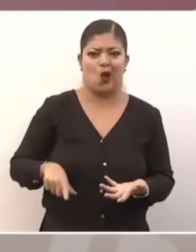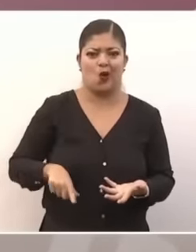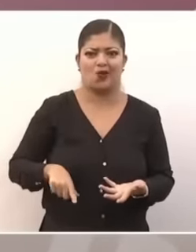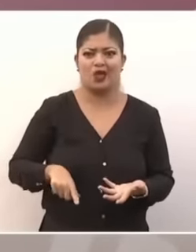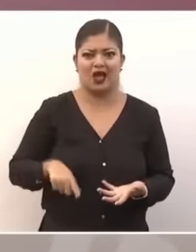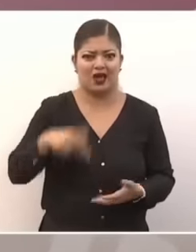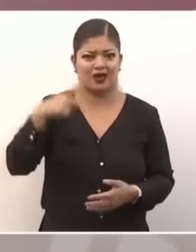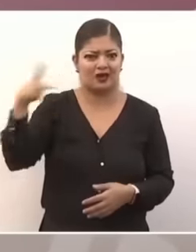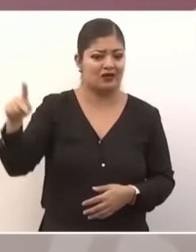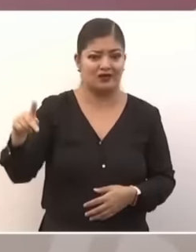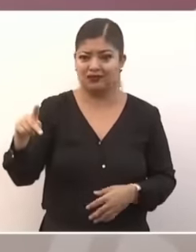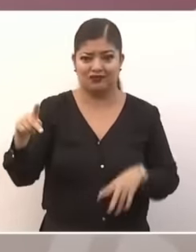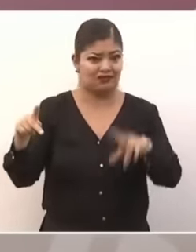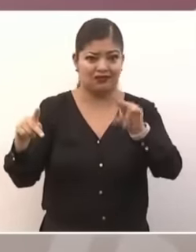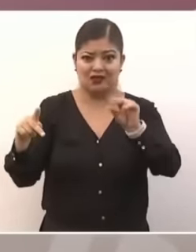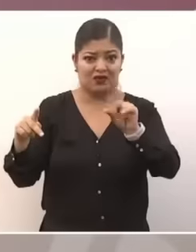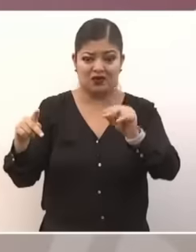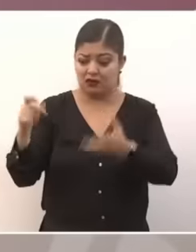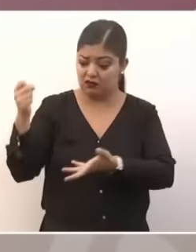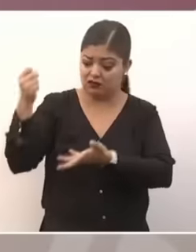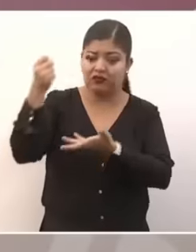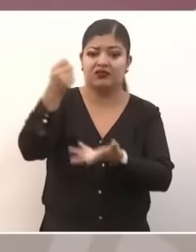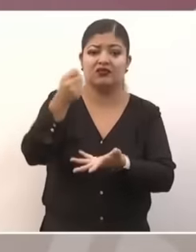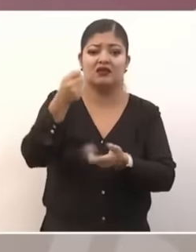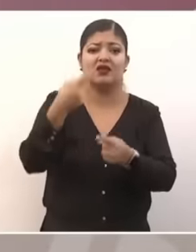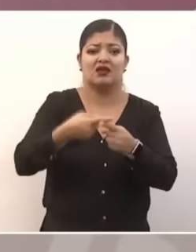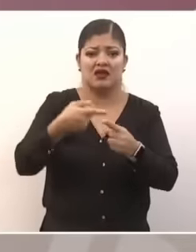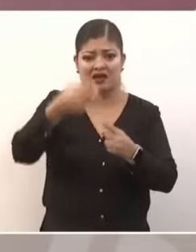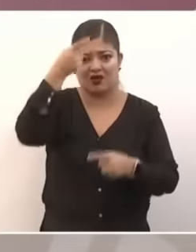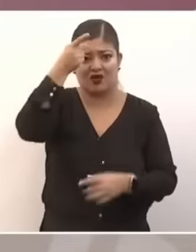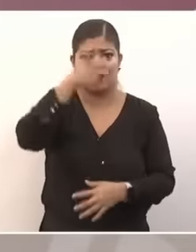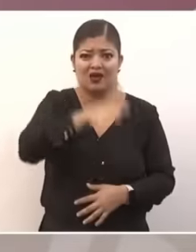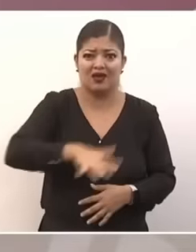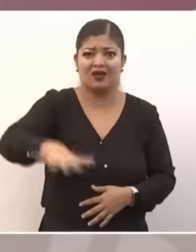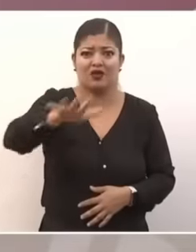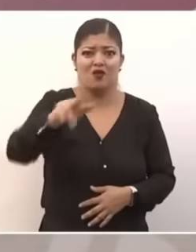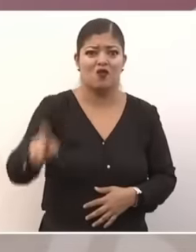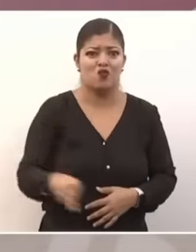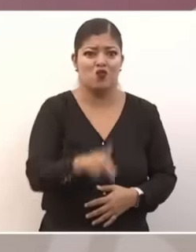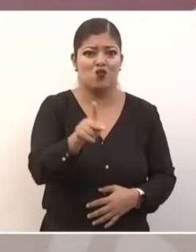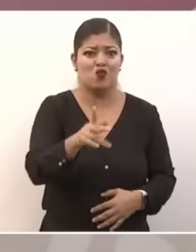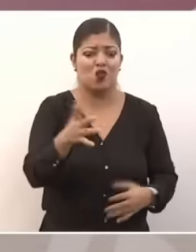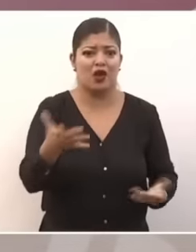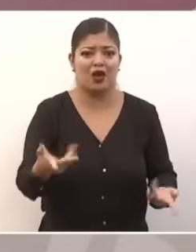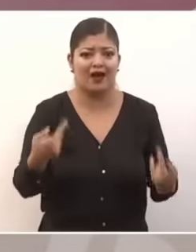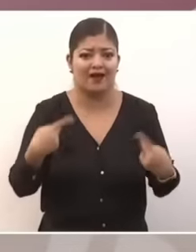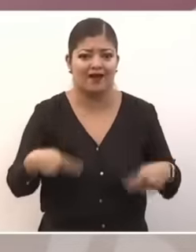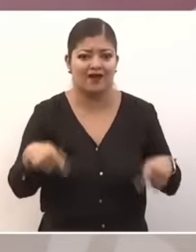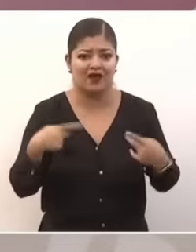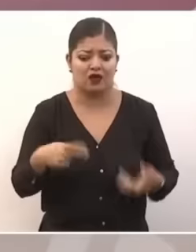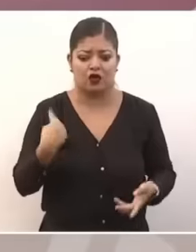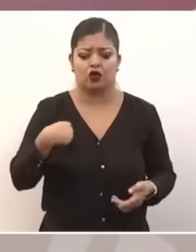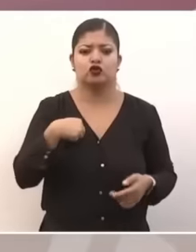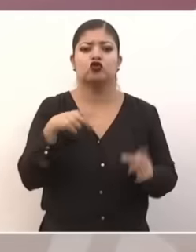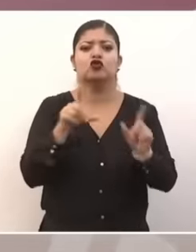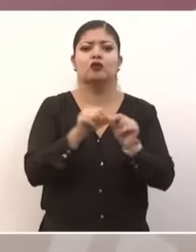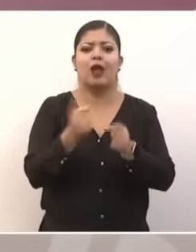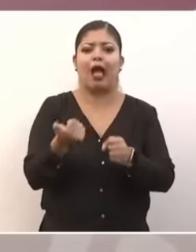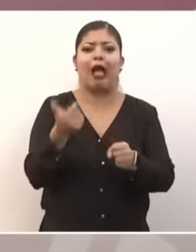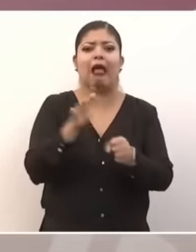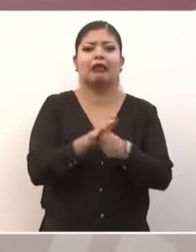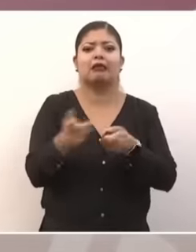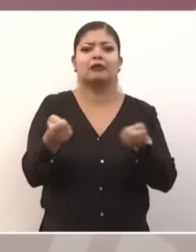no, el presupuesto es dinero del pueblo. Nosotros somos simplemente administradores de